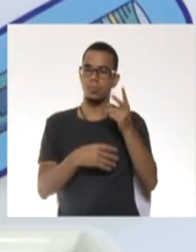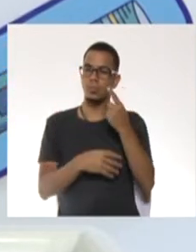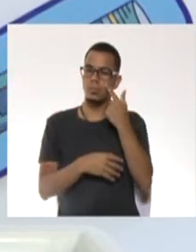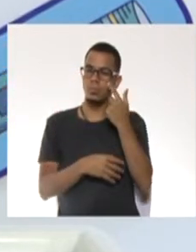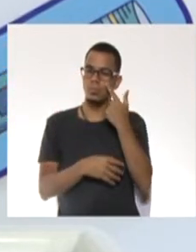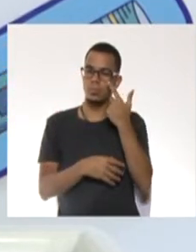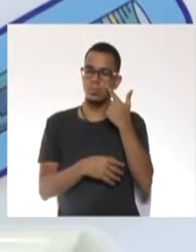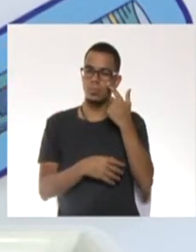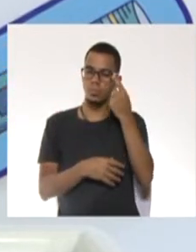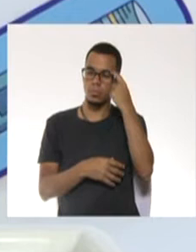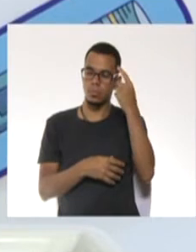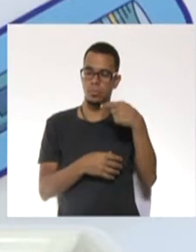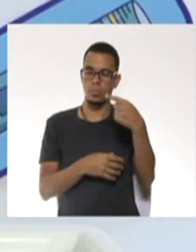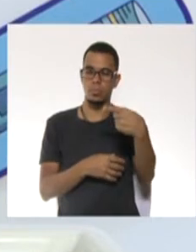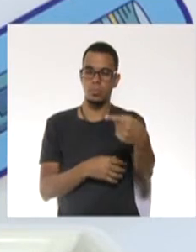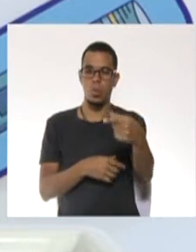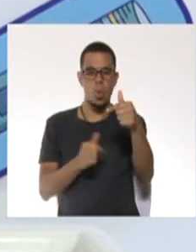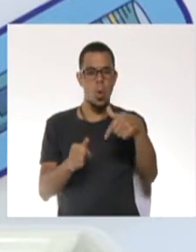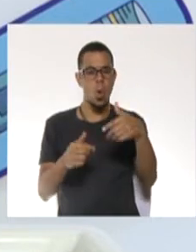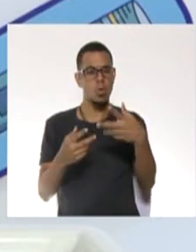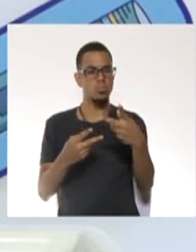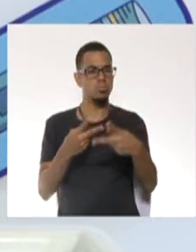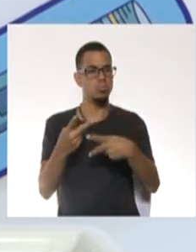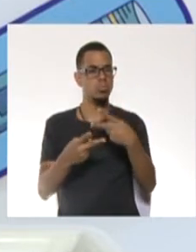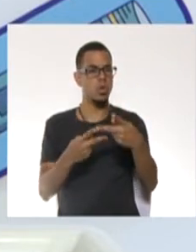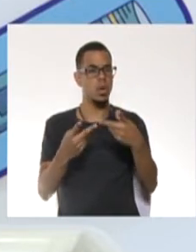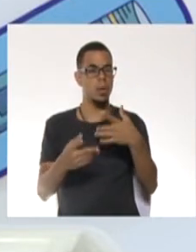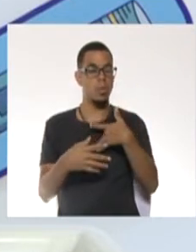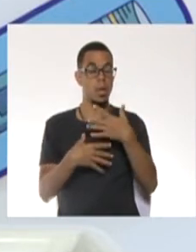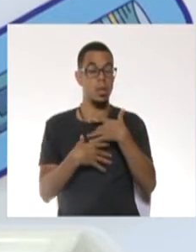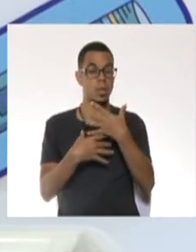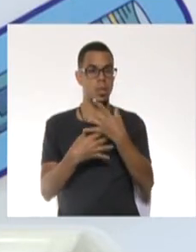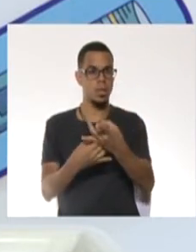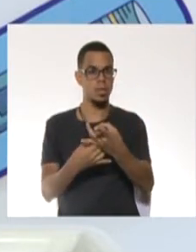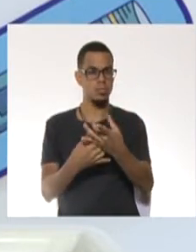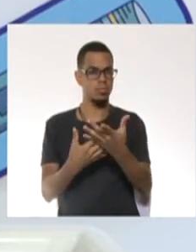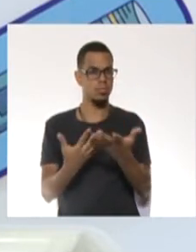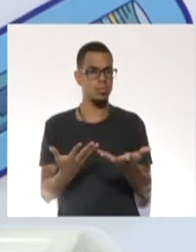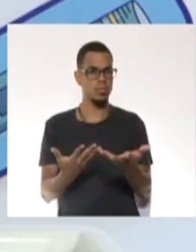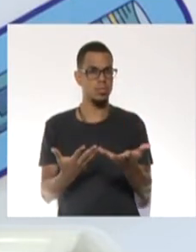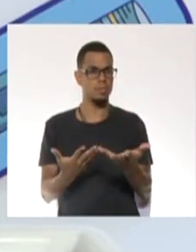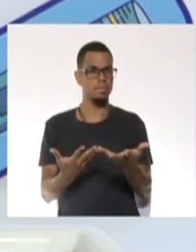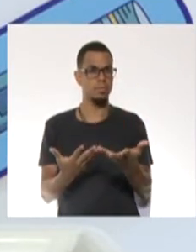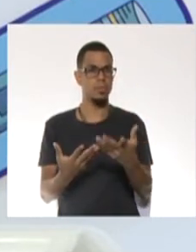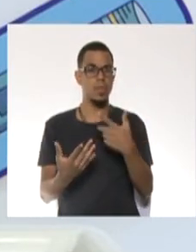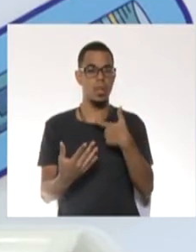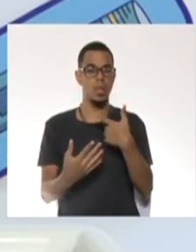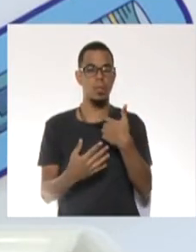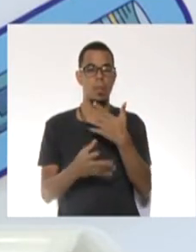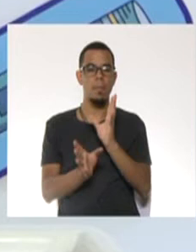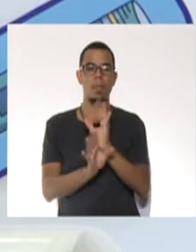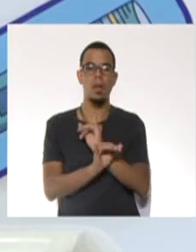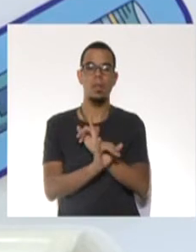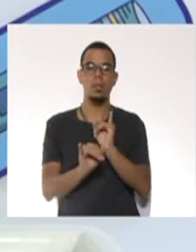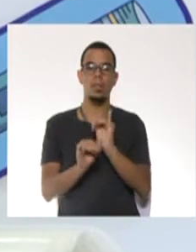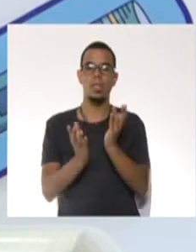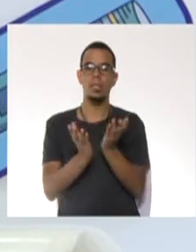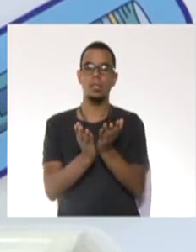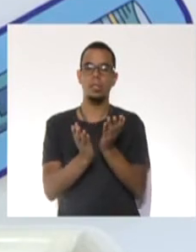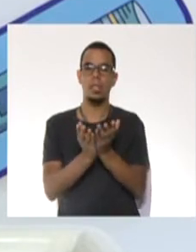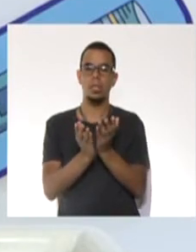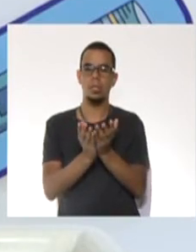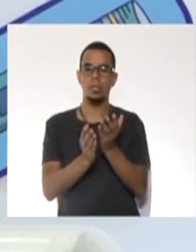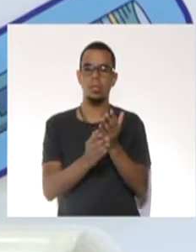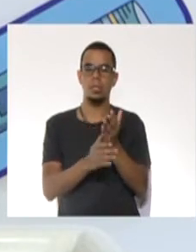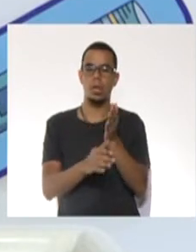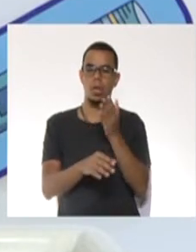El día de hoy les tengo un programa bastante interesante porque vamos a culminar esas clases que hemos venido